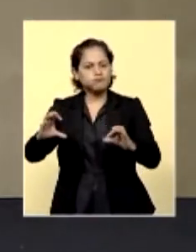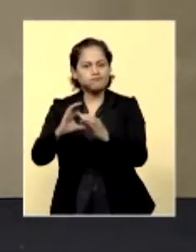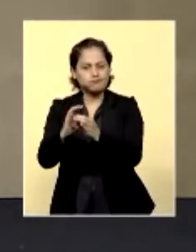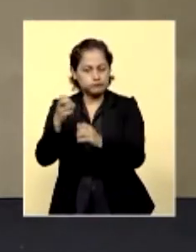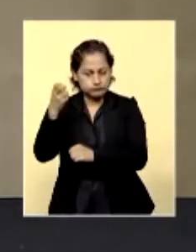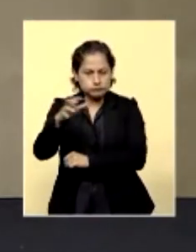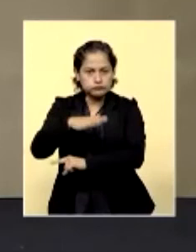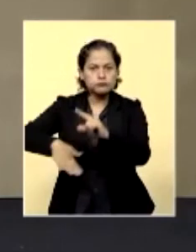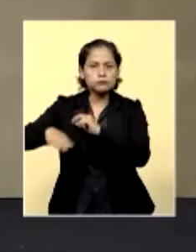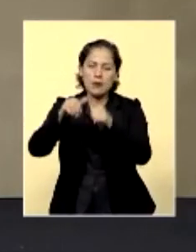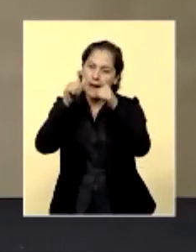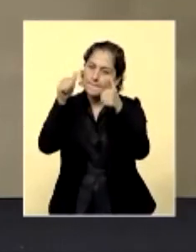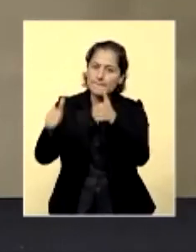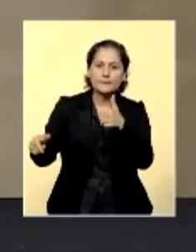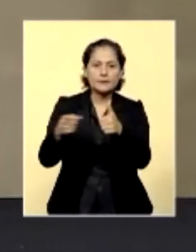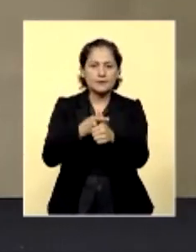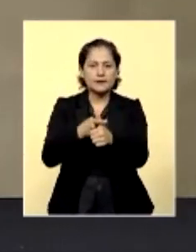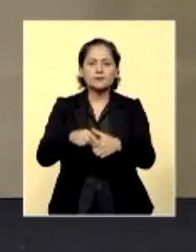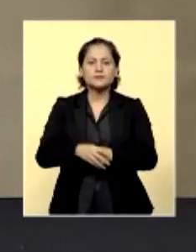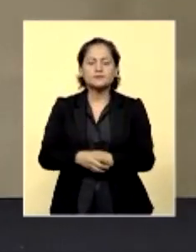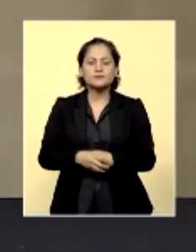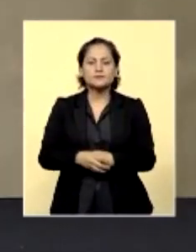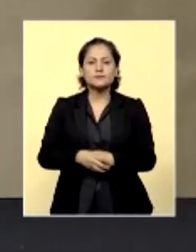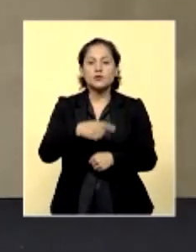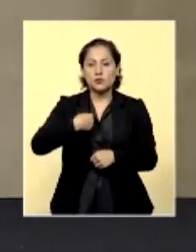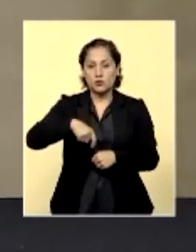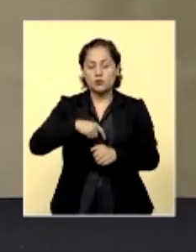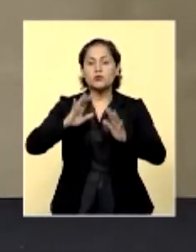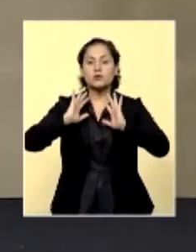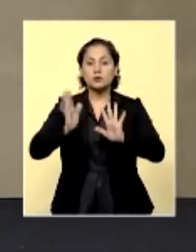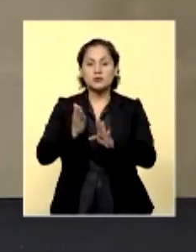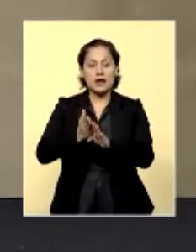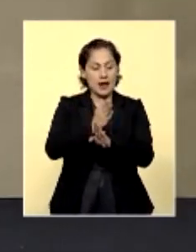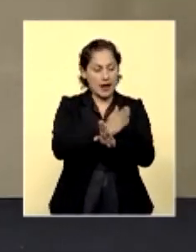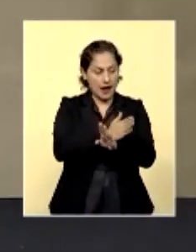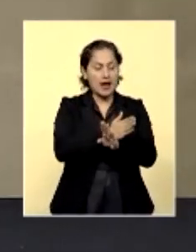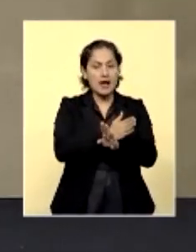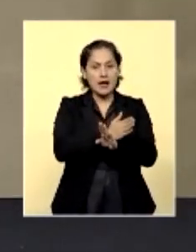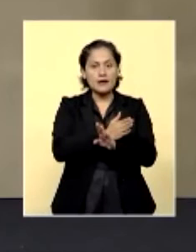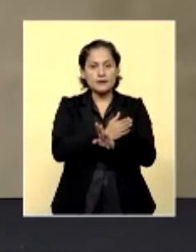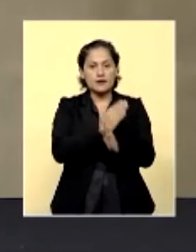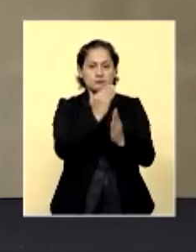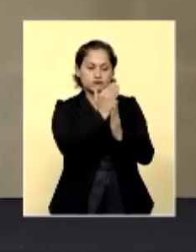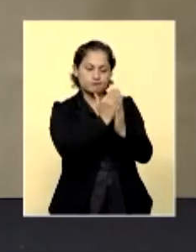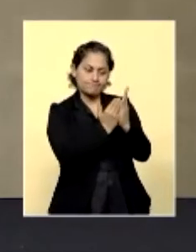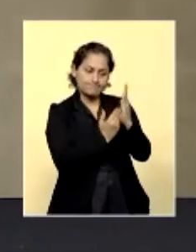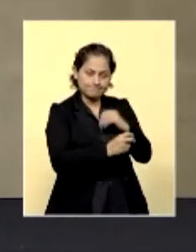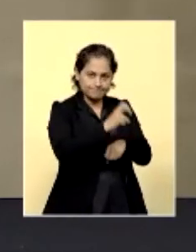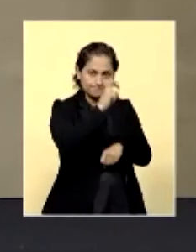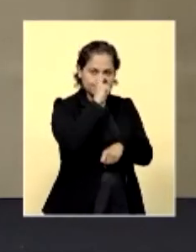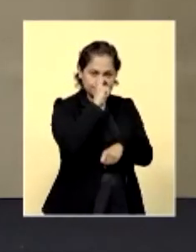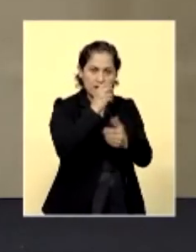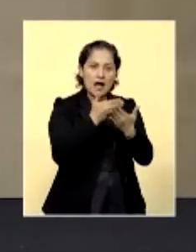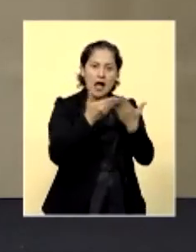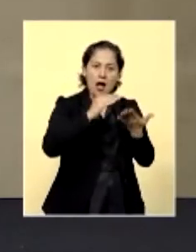primero. Fuimos de la exigencia de cambio en los marcos normativos, a la que